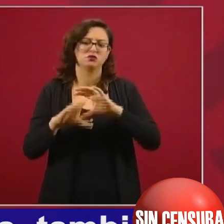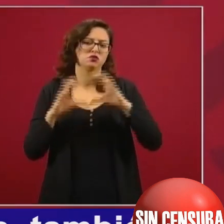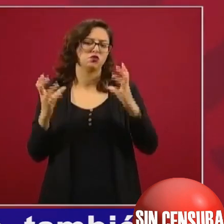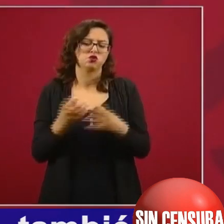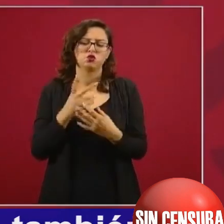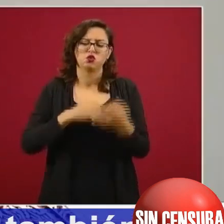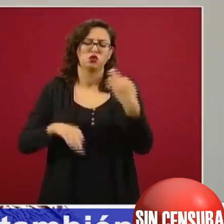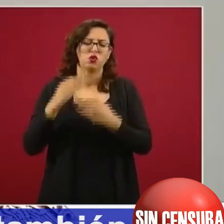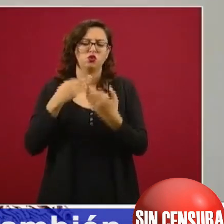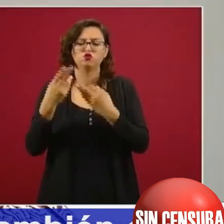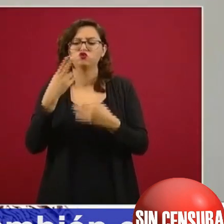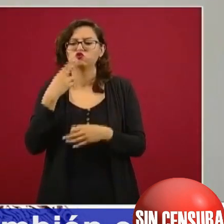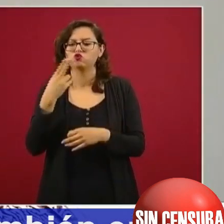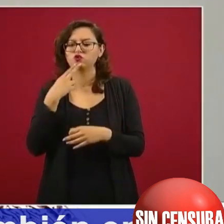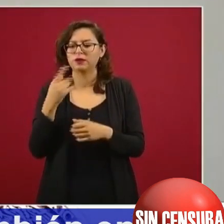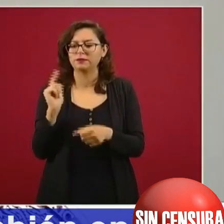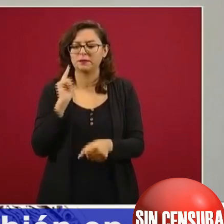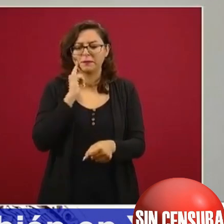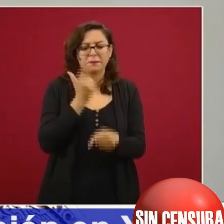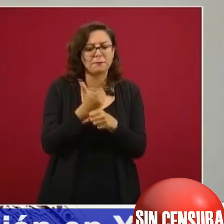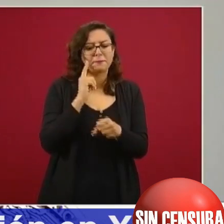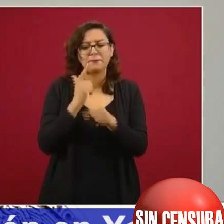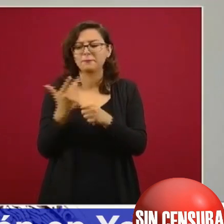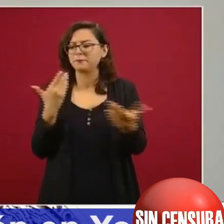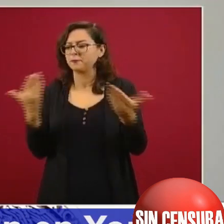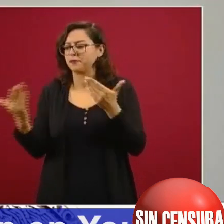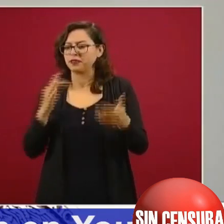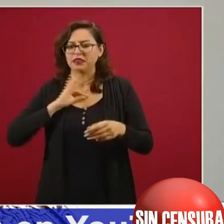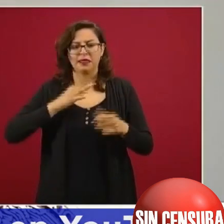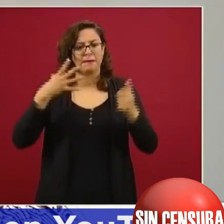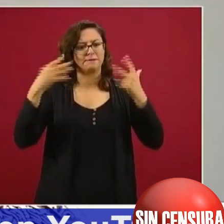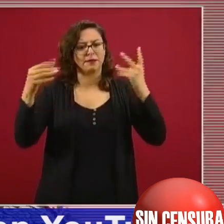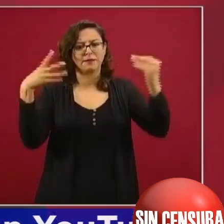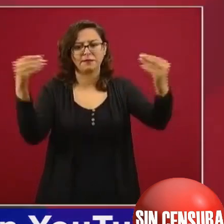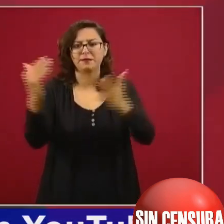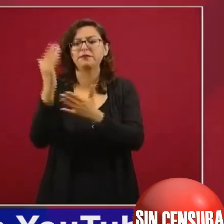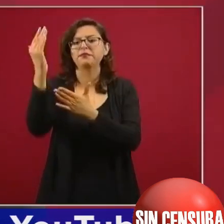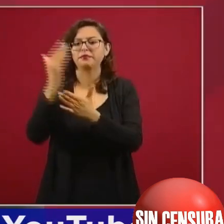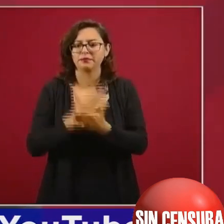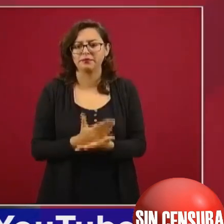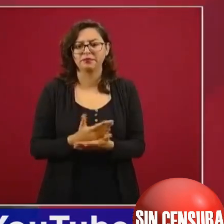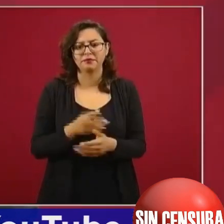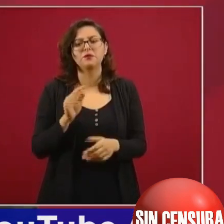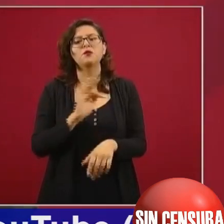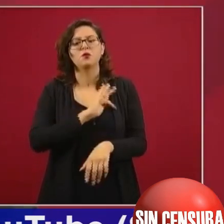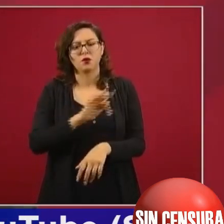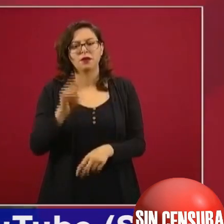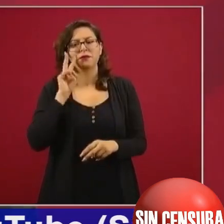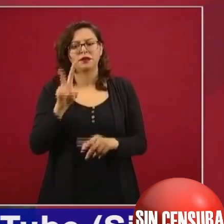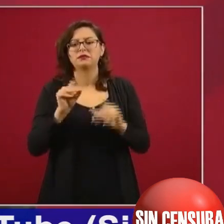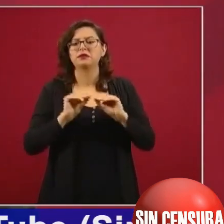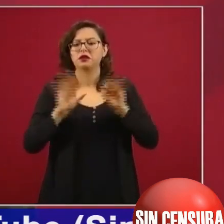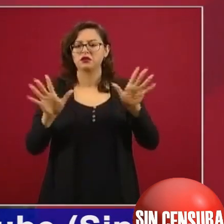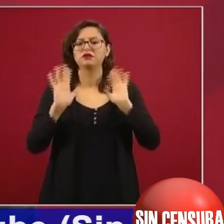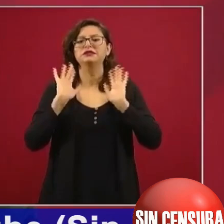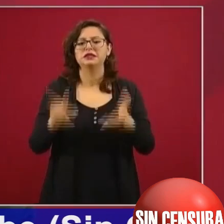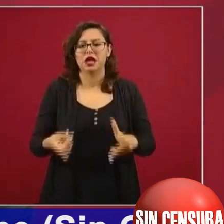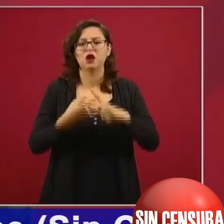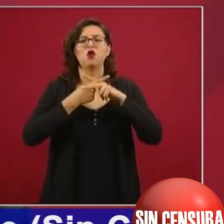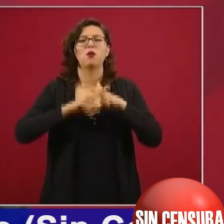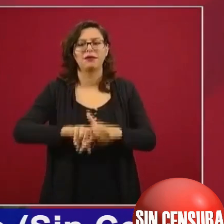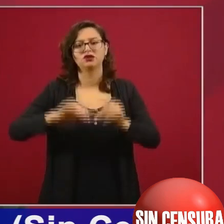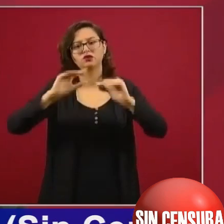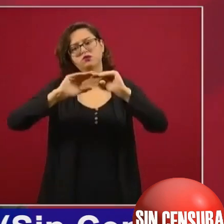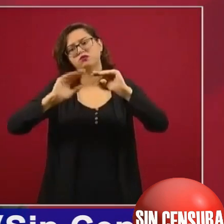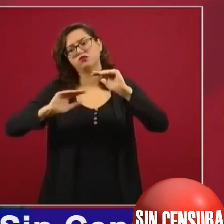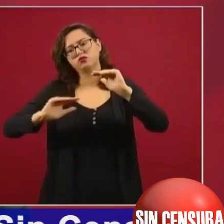para identificar con otros indicadores la reducción de la epidemia. Por lo tanto, es clara la tendencia al descenso y tenemos